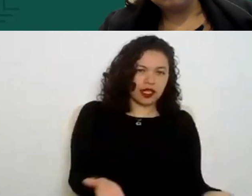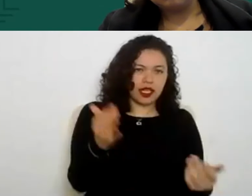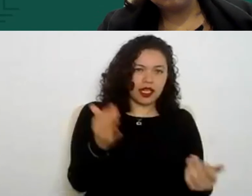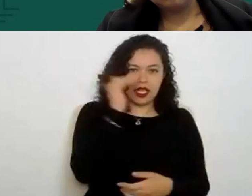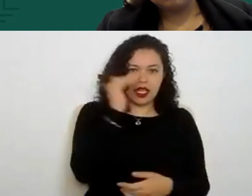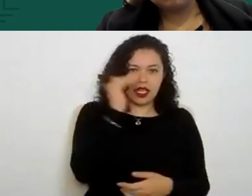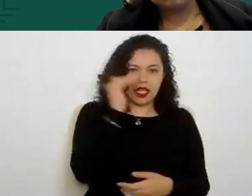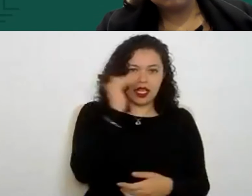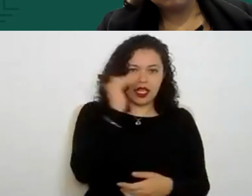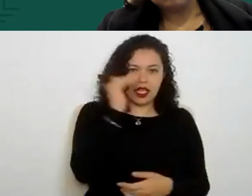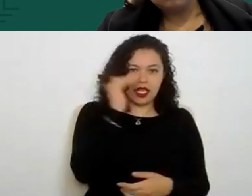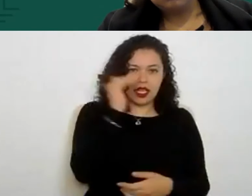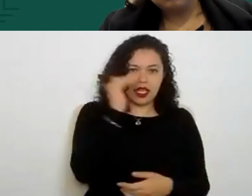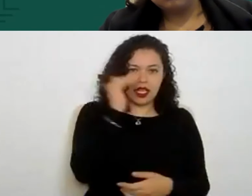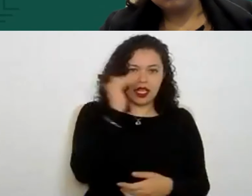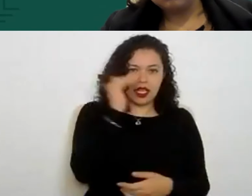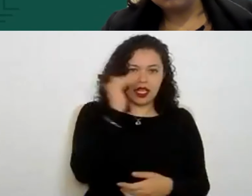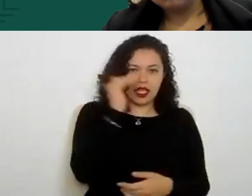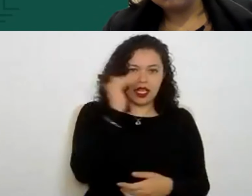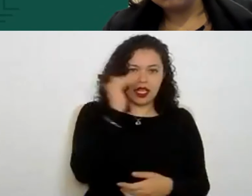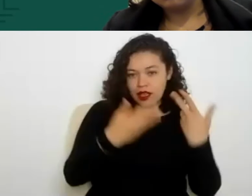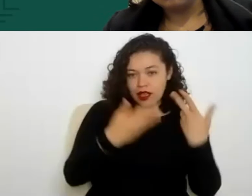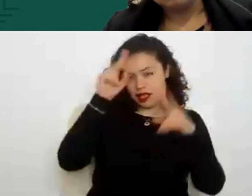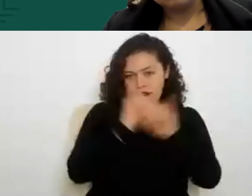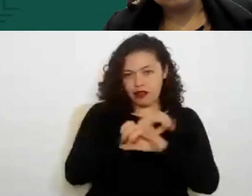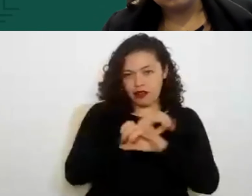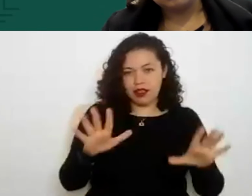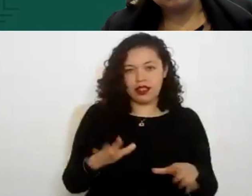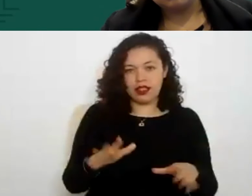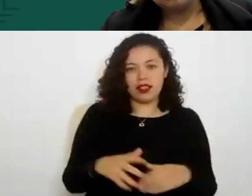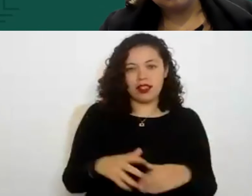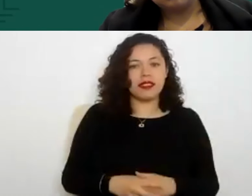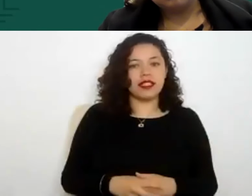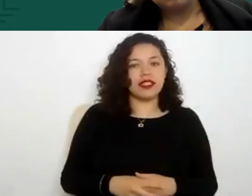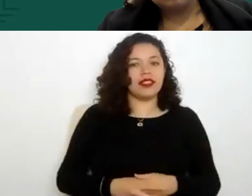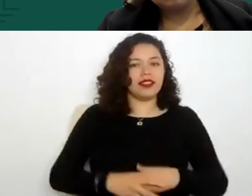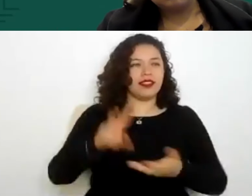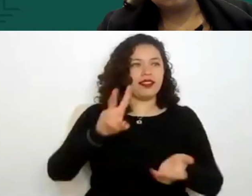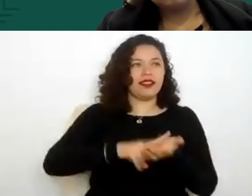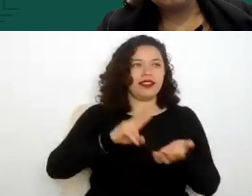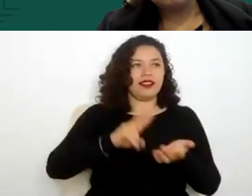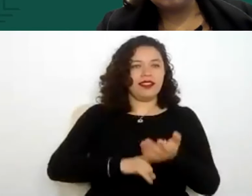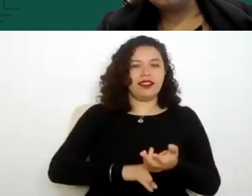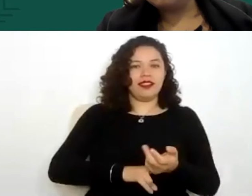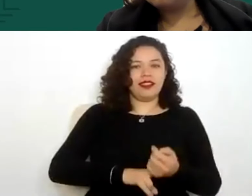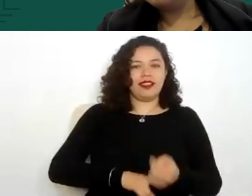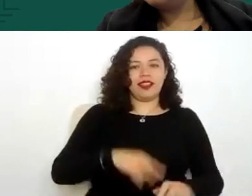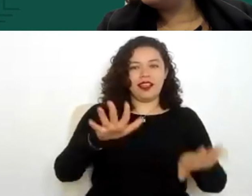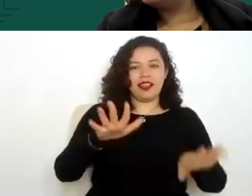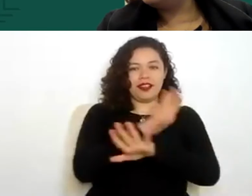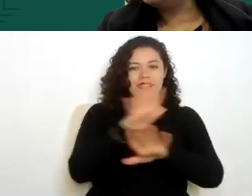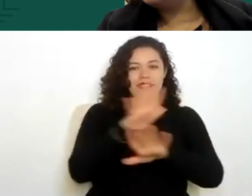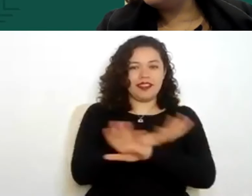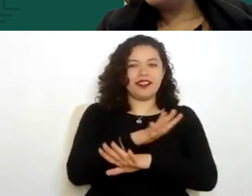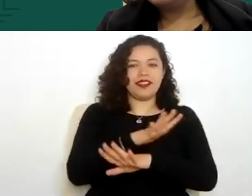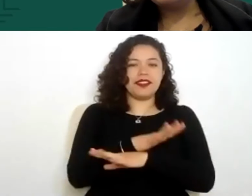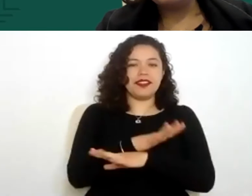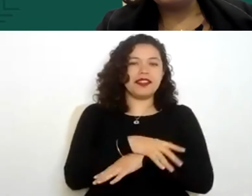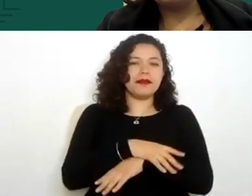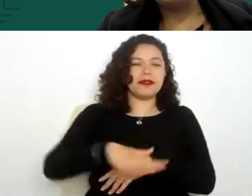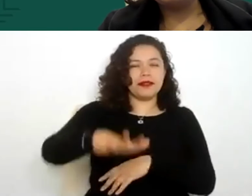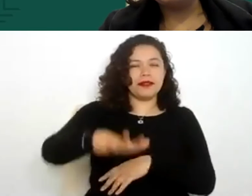esta parte de contenido positivo y de valor, que afortunadamente está cambiando, y que van a darles esos espacios. Entonces, pues